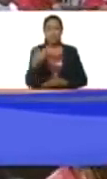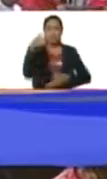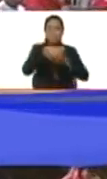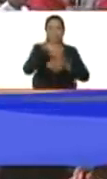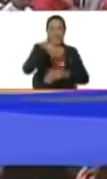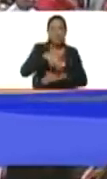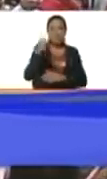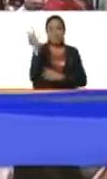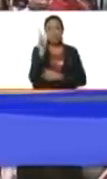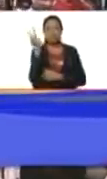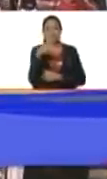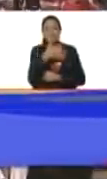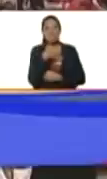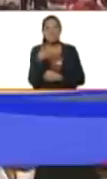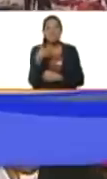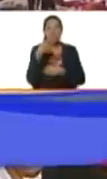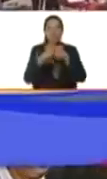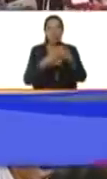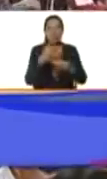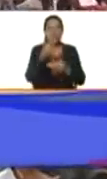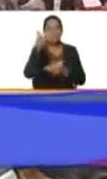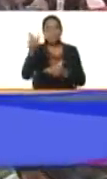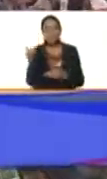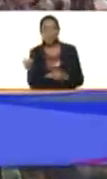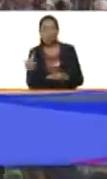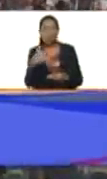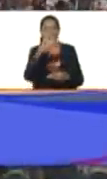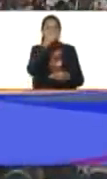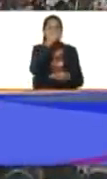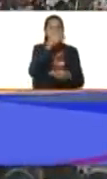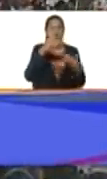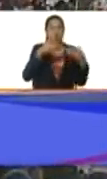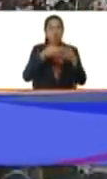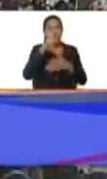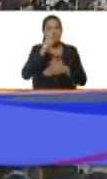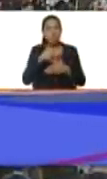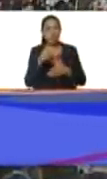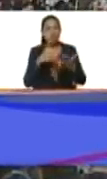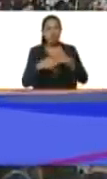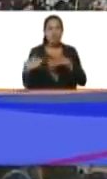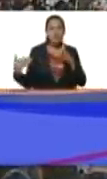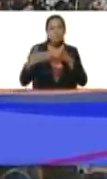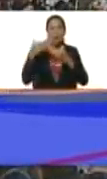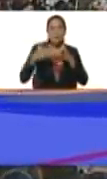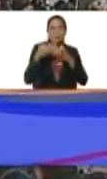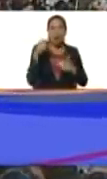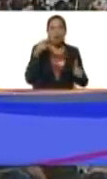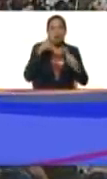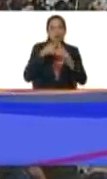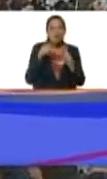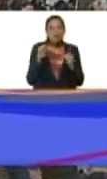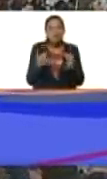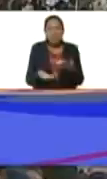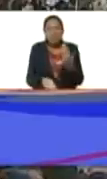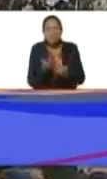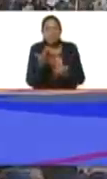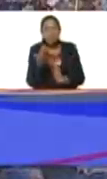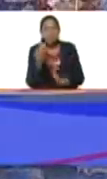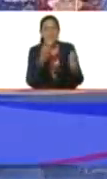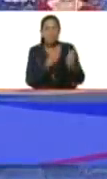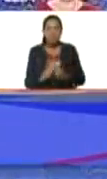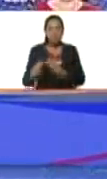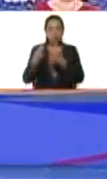en Venezuela agentes terroristas, grupos terroristas para atacar objetivos vitales de la